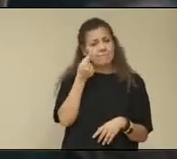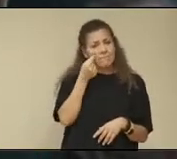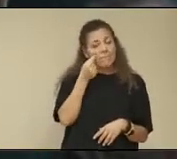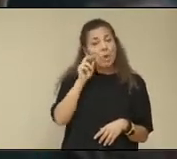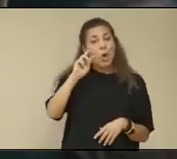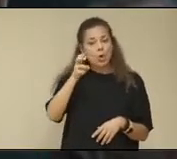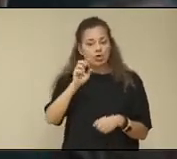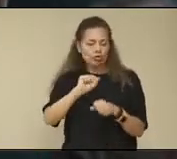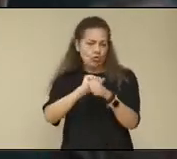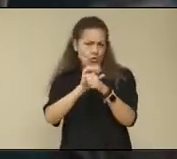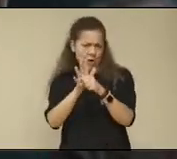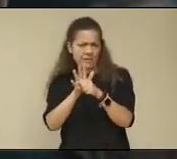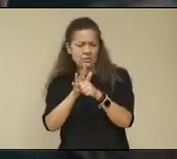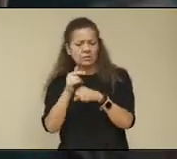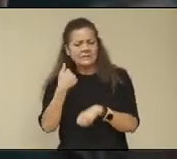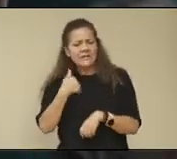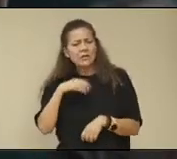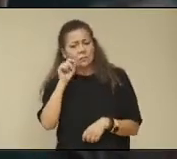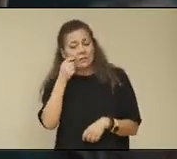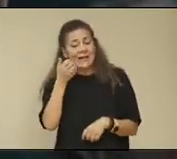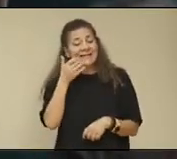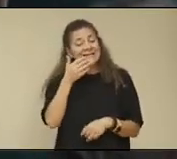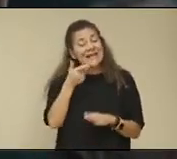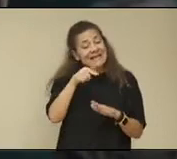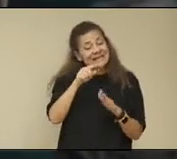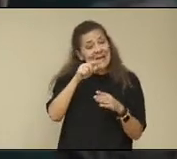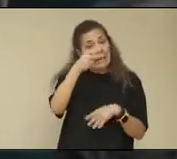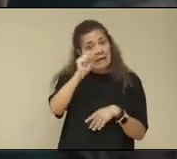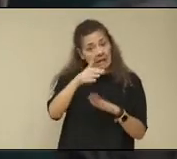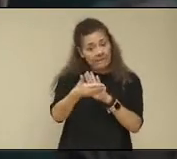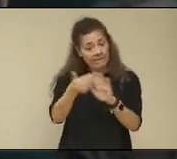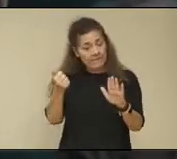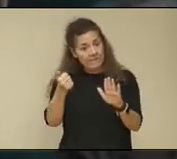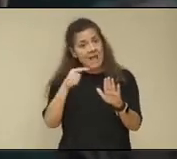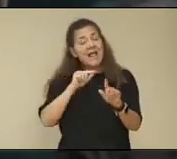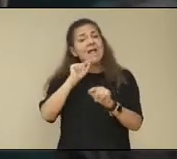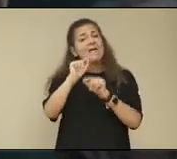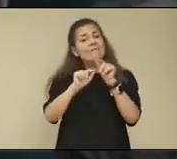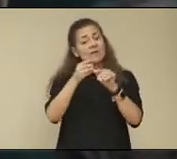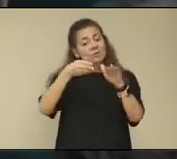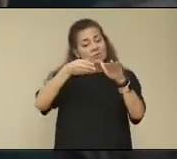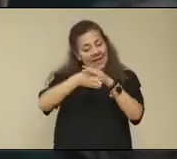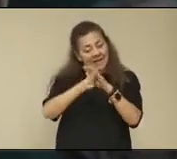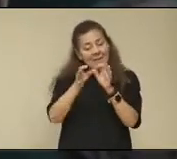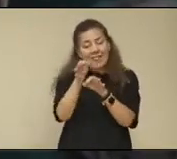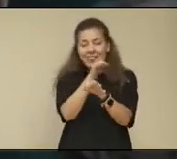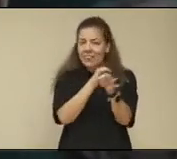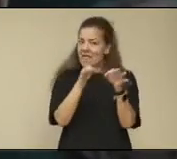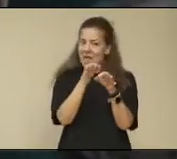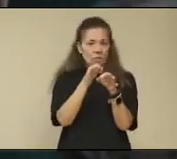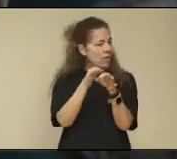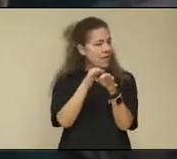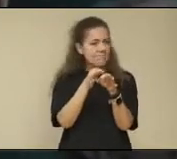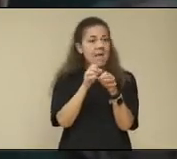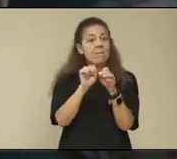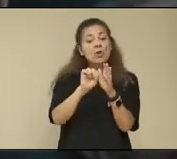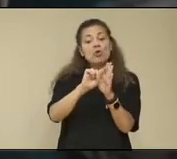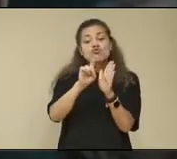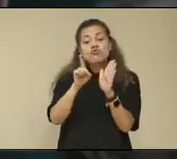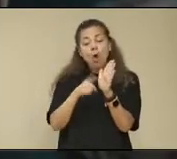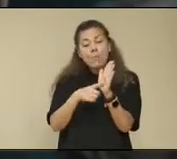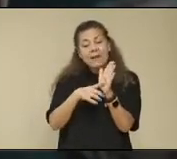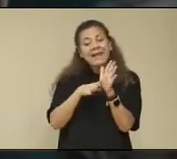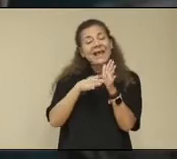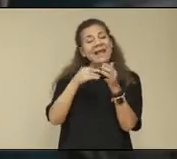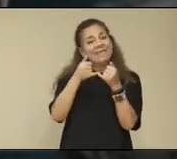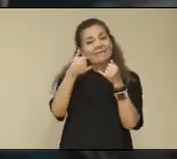otro coronavirus que eliminando ese pequeño gen, el virus entraba en la célula y no completaba la formación de